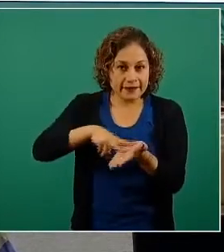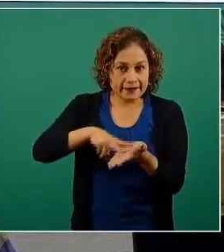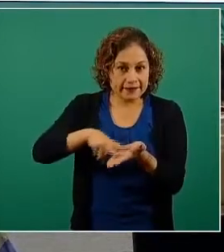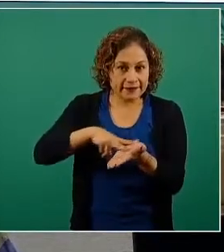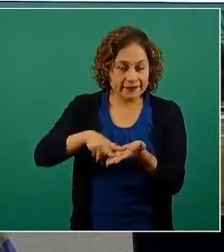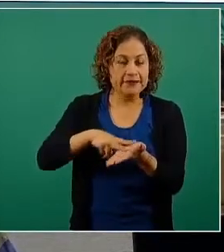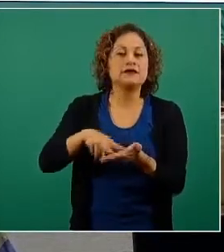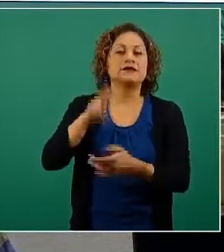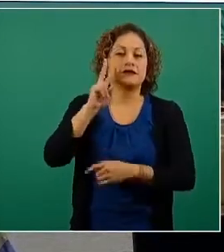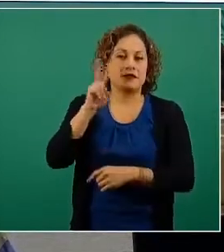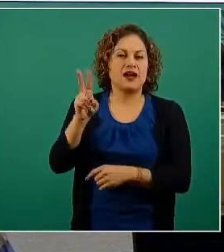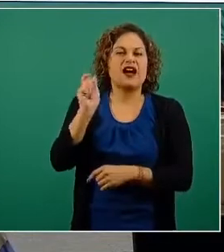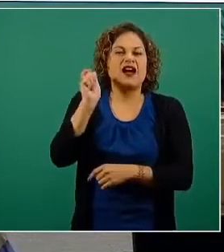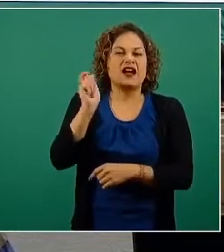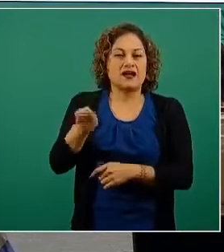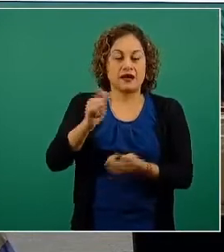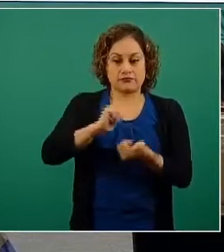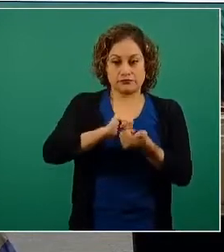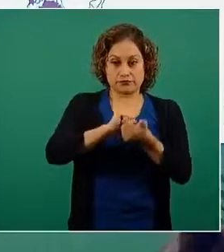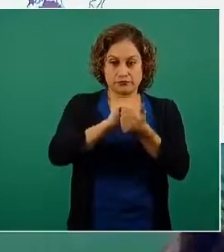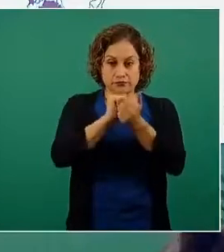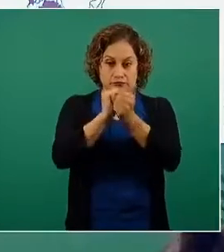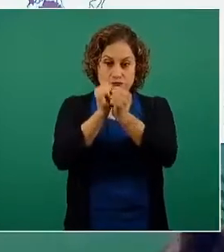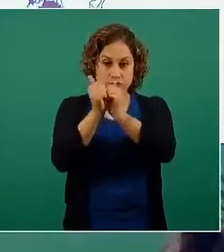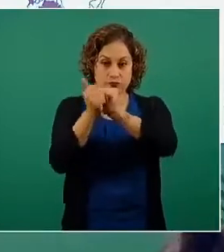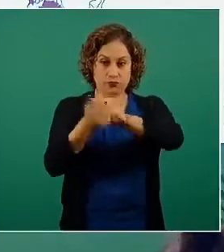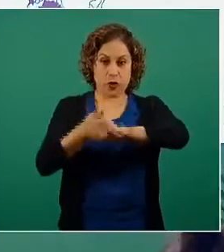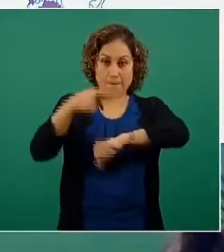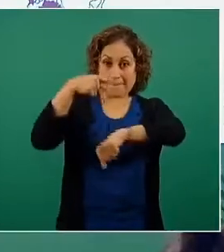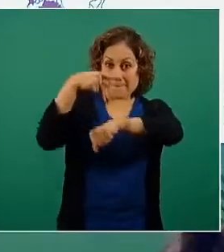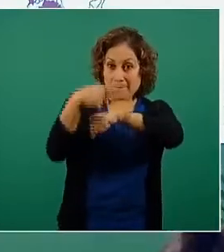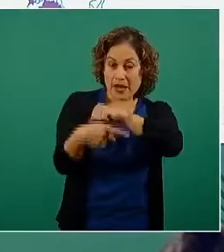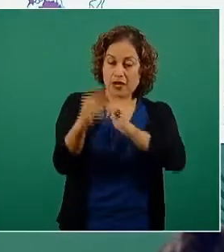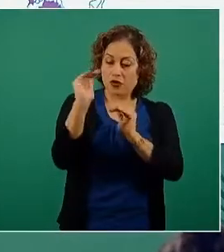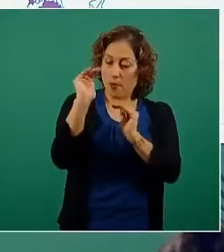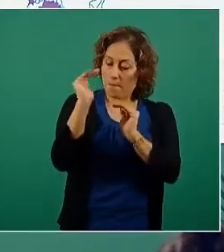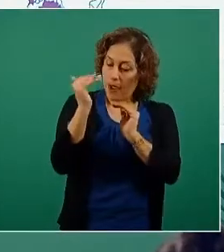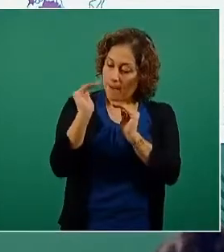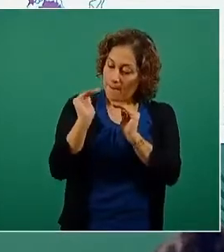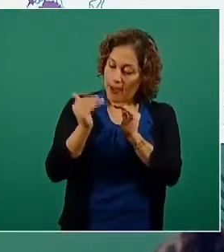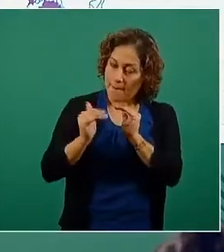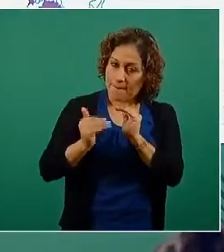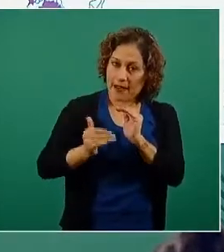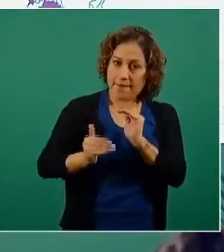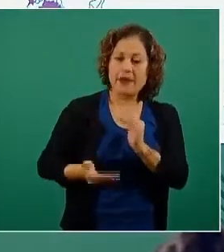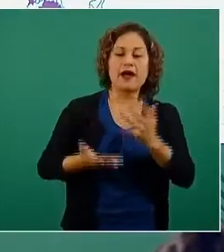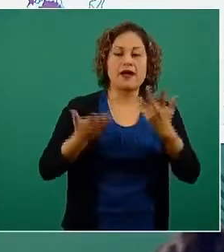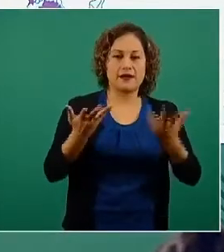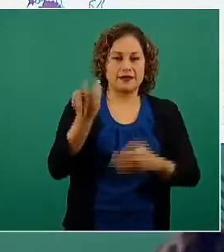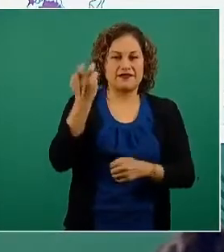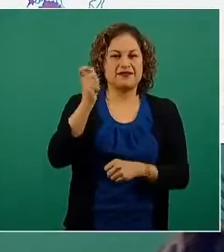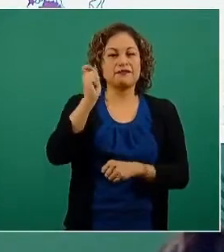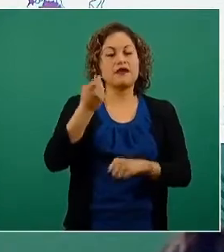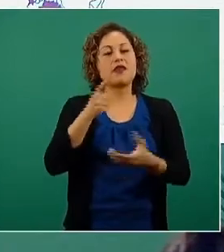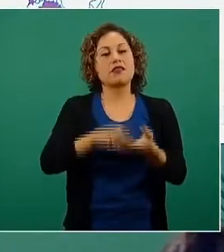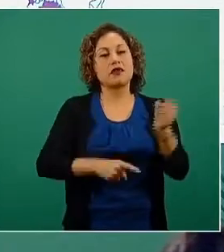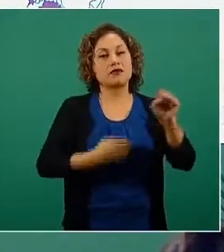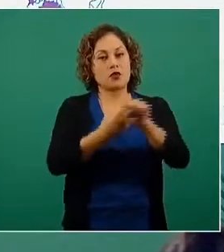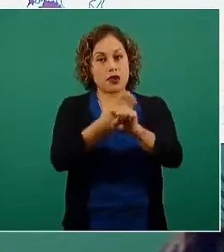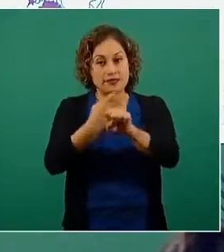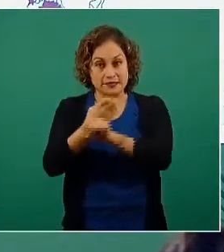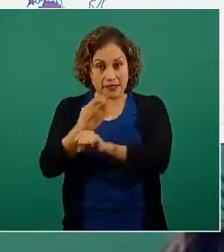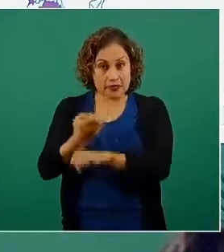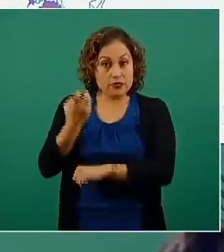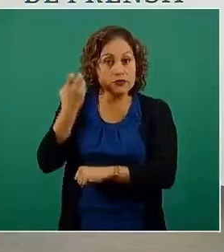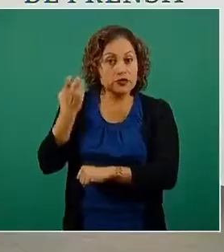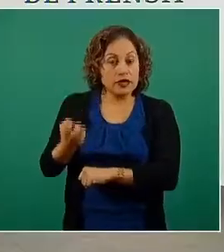están empezando a transitar hacia este espacio, es decir, que son entidades federativas que van a contar